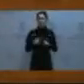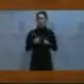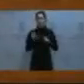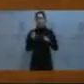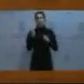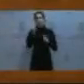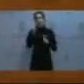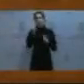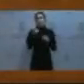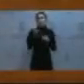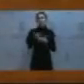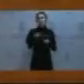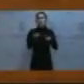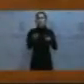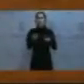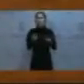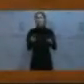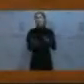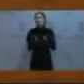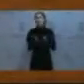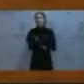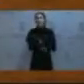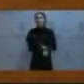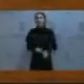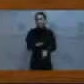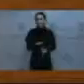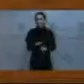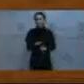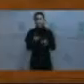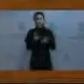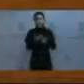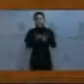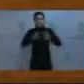tierra. Creo que los datos hablan por sí solos.